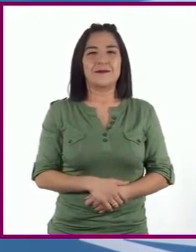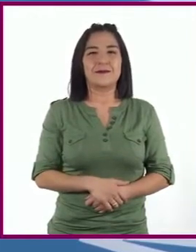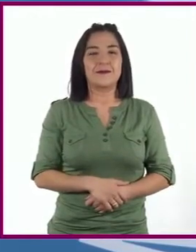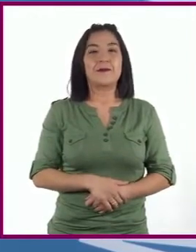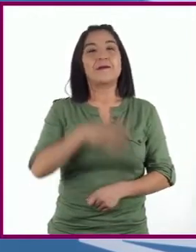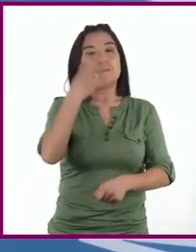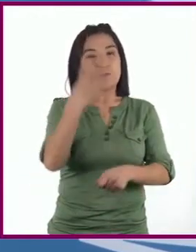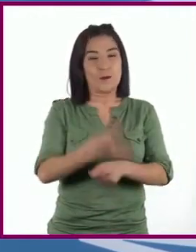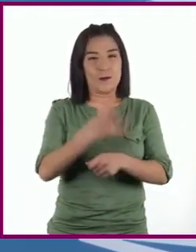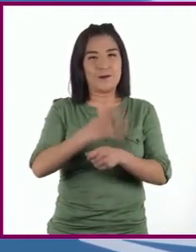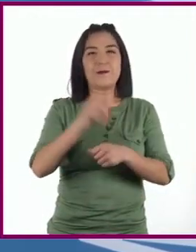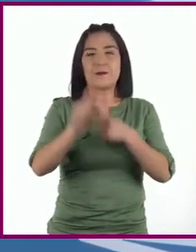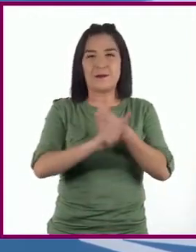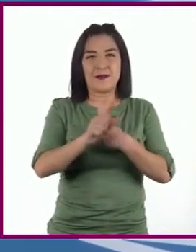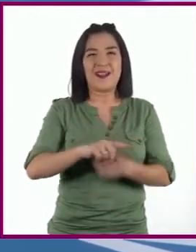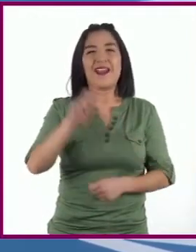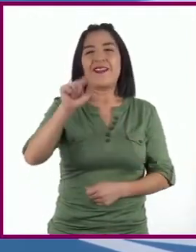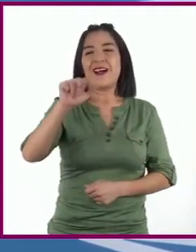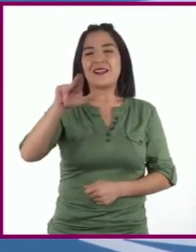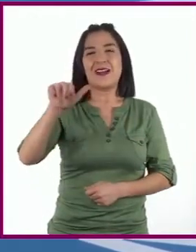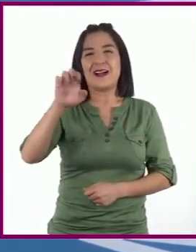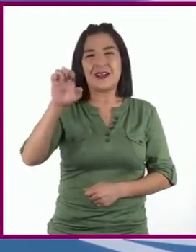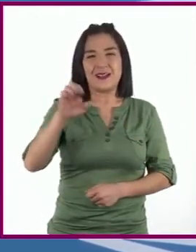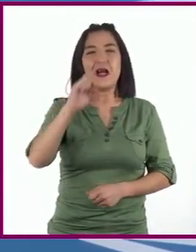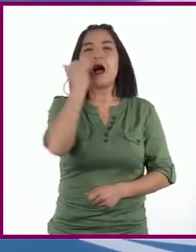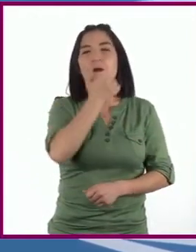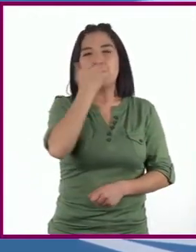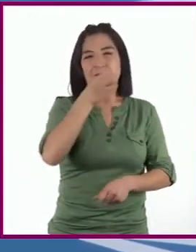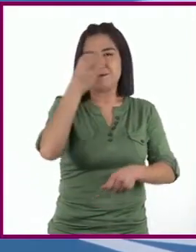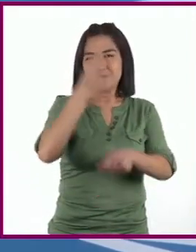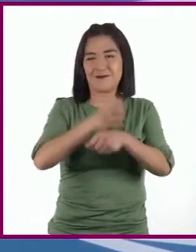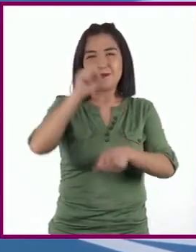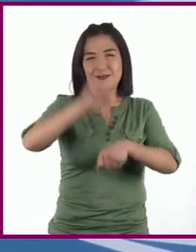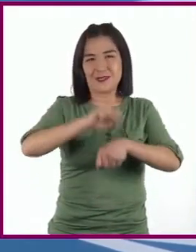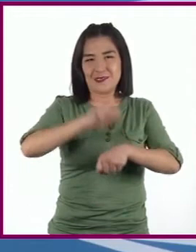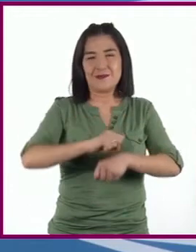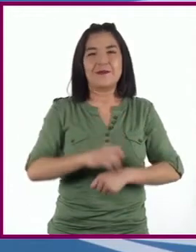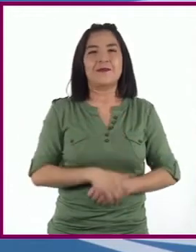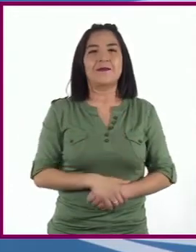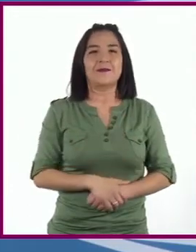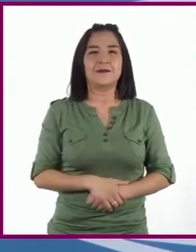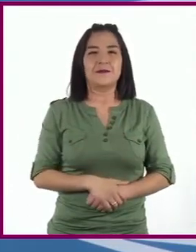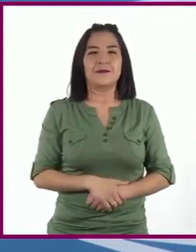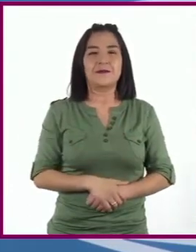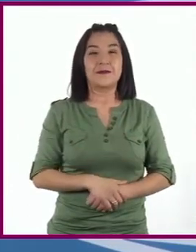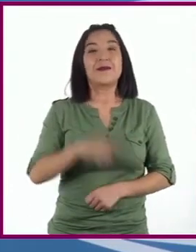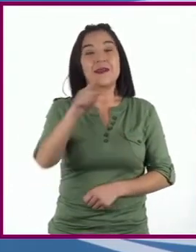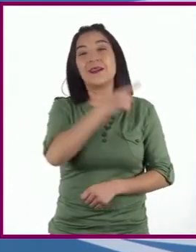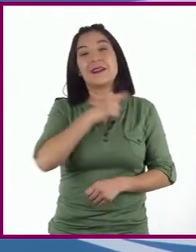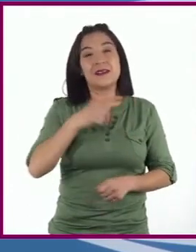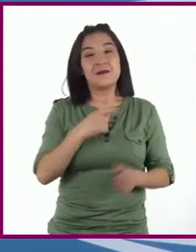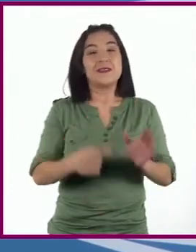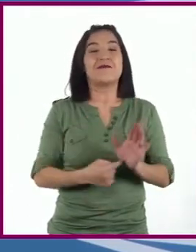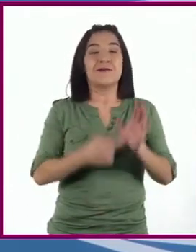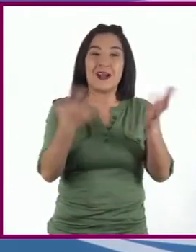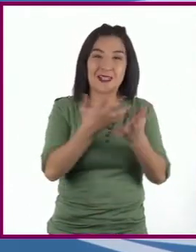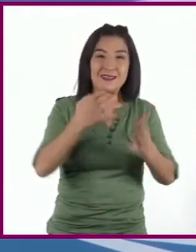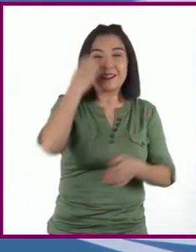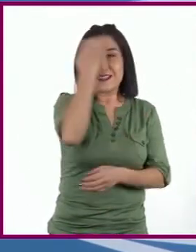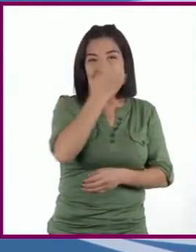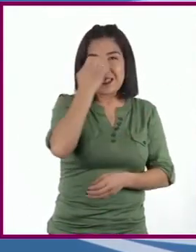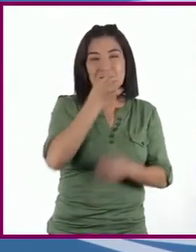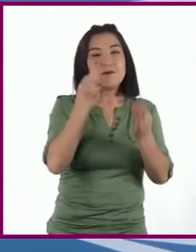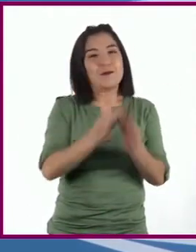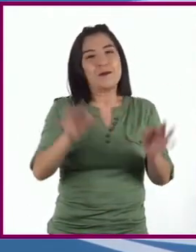Situación 4. Danae es una alumna de tercer grado de secundaria y va a presentar un examen muy importante